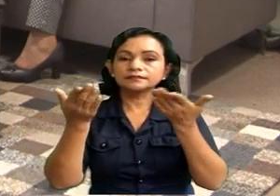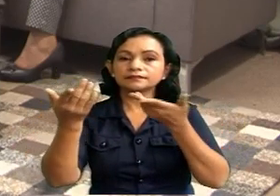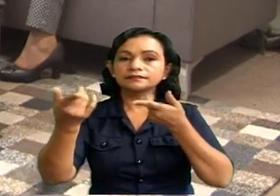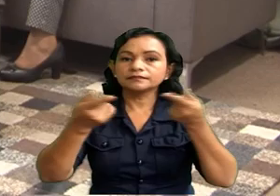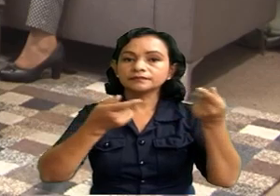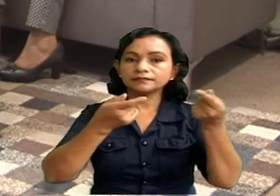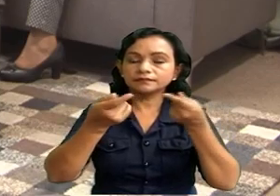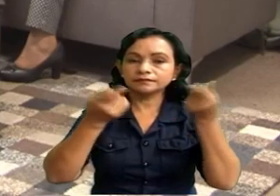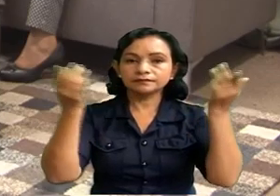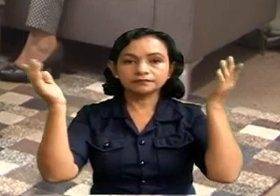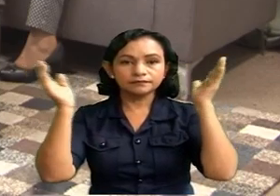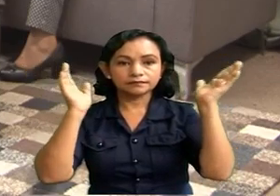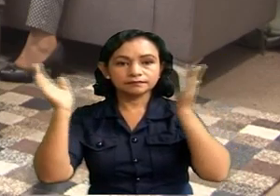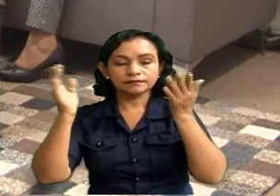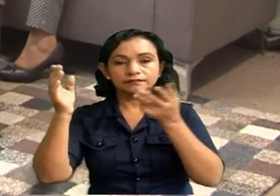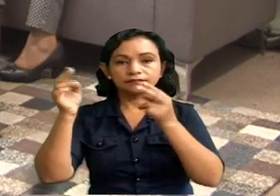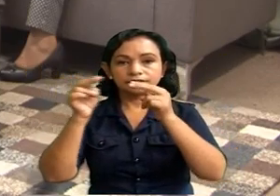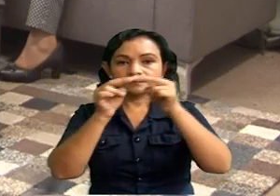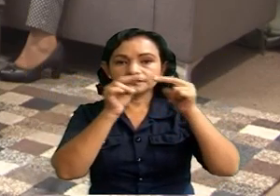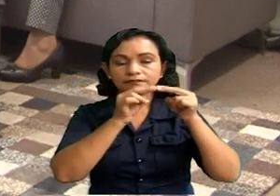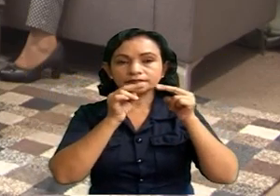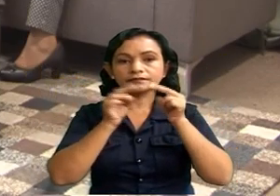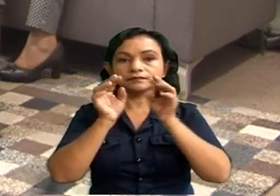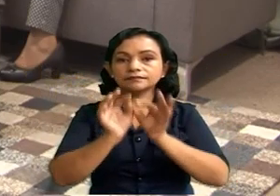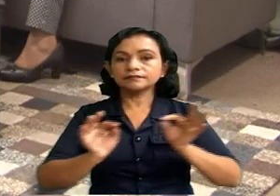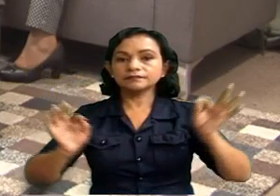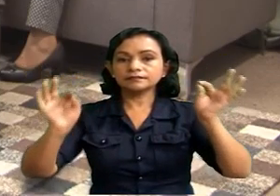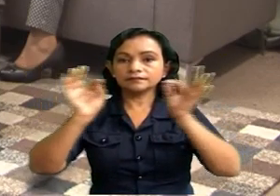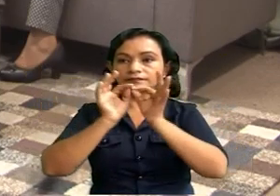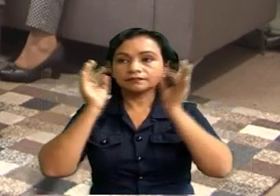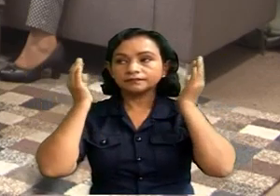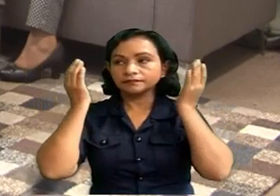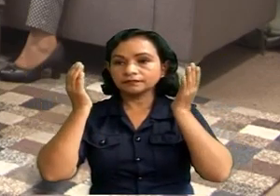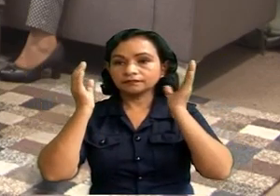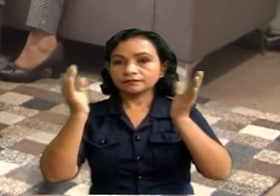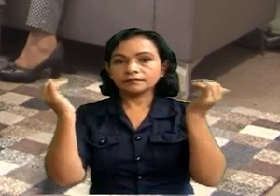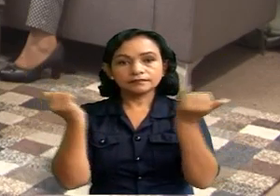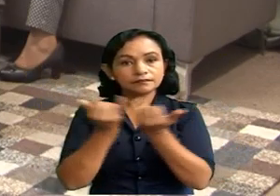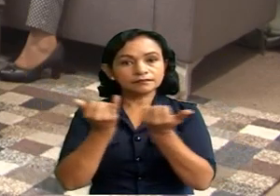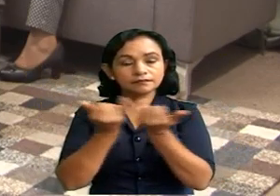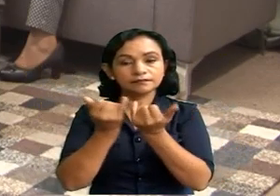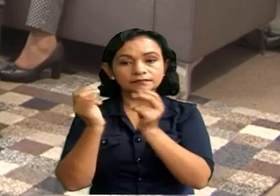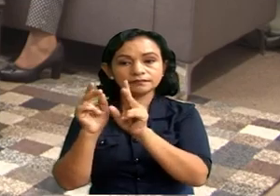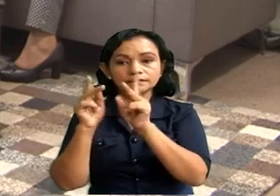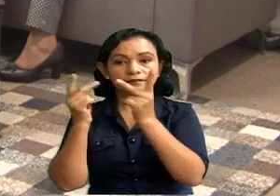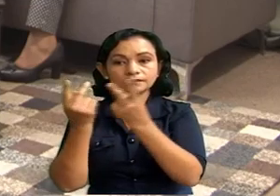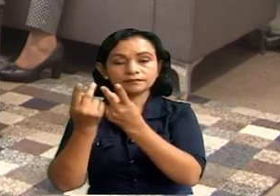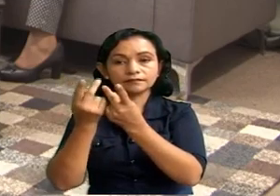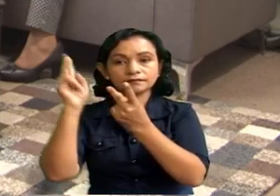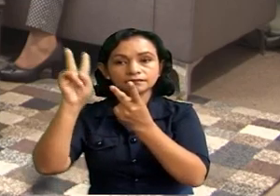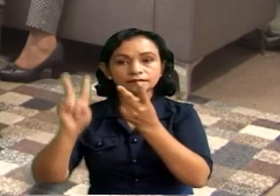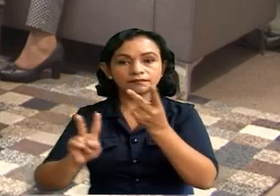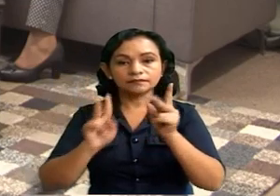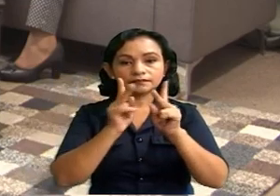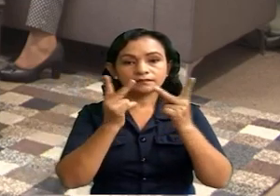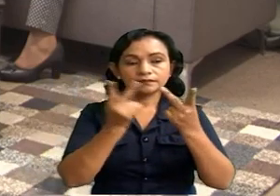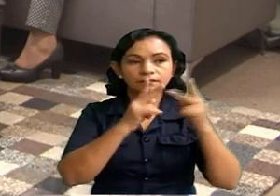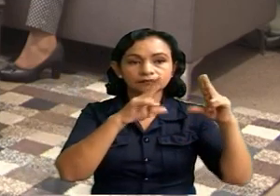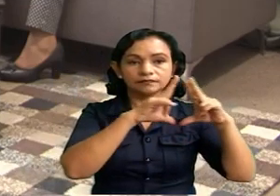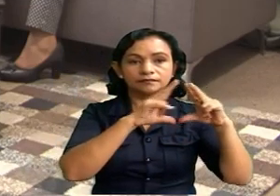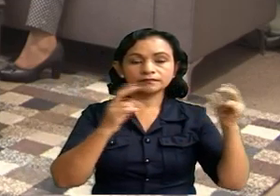comercio, se establecen también vinculaciones muy importantes a nivel cultural, pero también de pueblo a pueblo. ¿Cómo entendemos esta realidad y esta